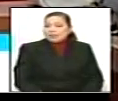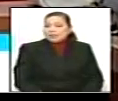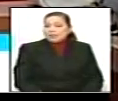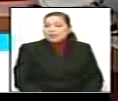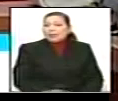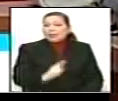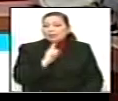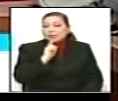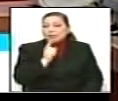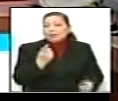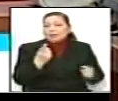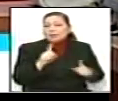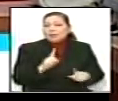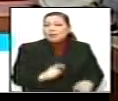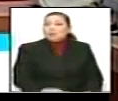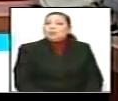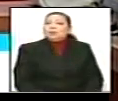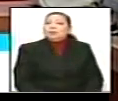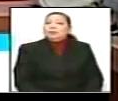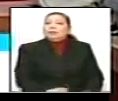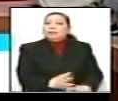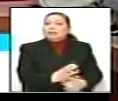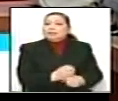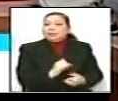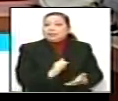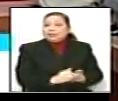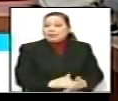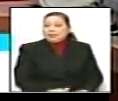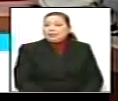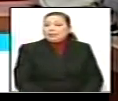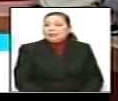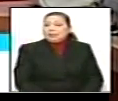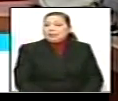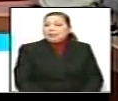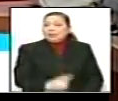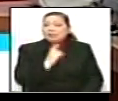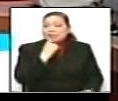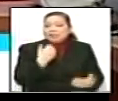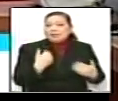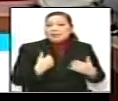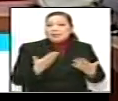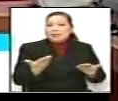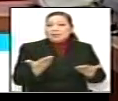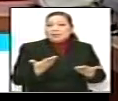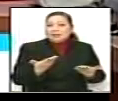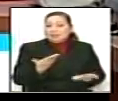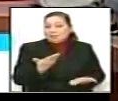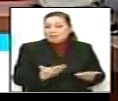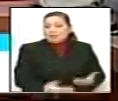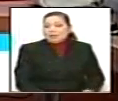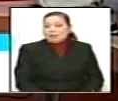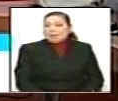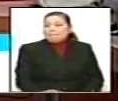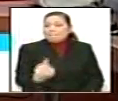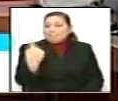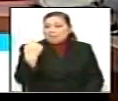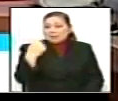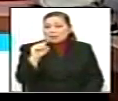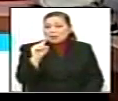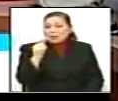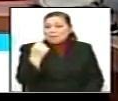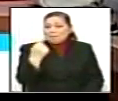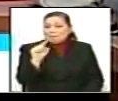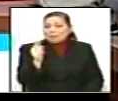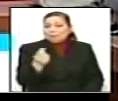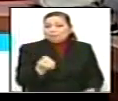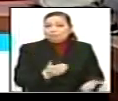que estén de acuerdo a la toma de decisiones que se tienen en este escenario, donde hay millones de millones